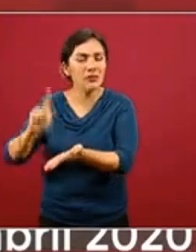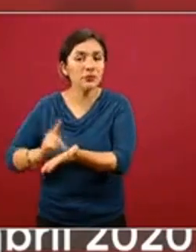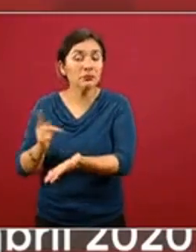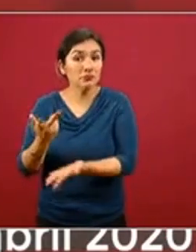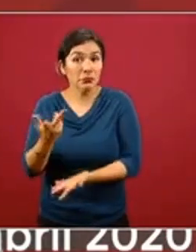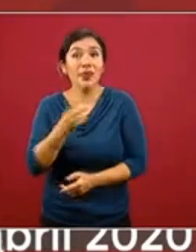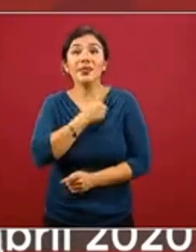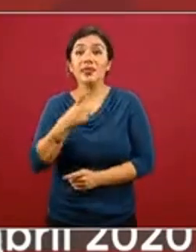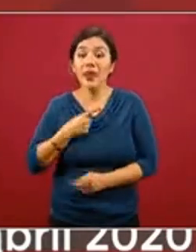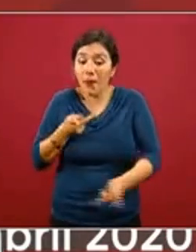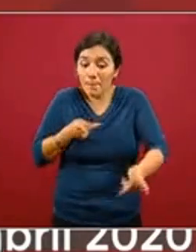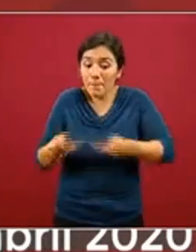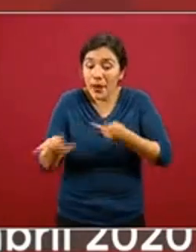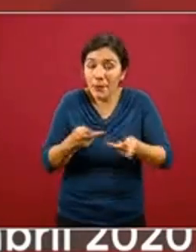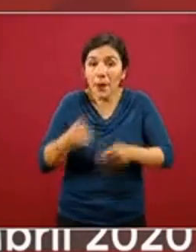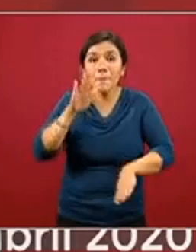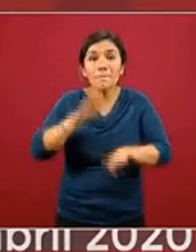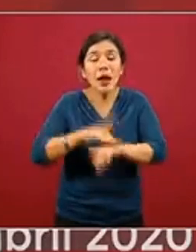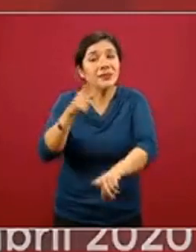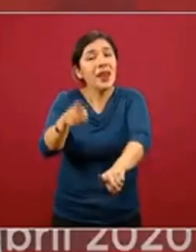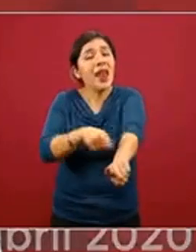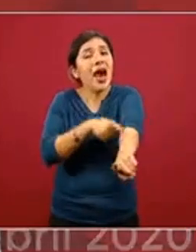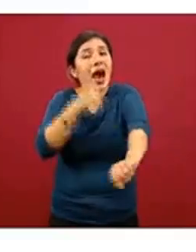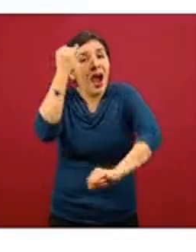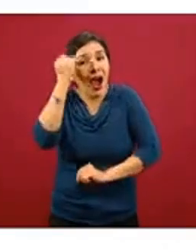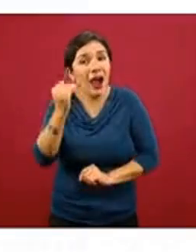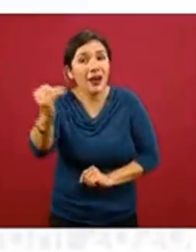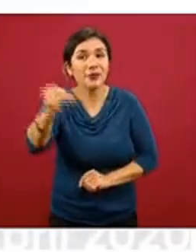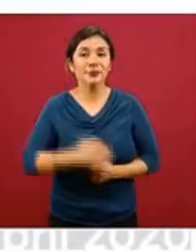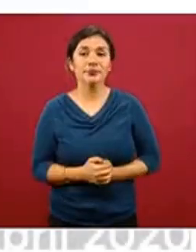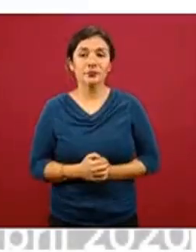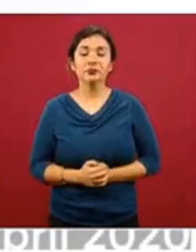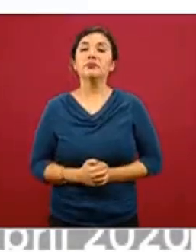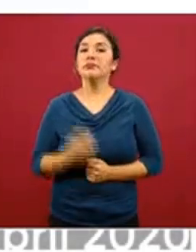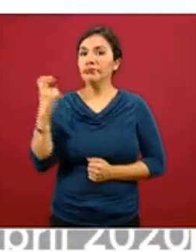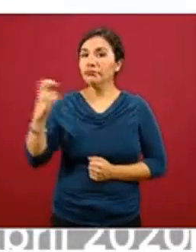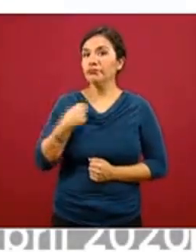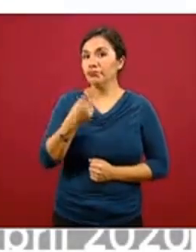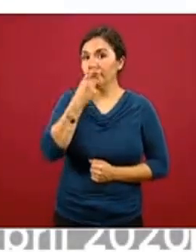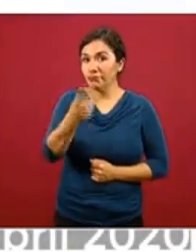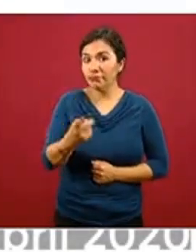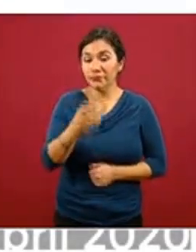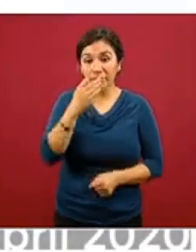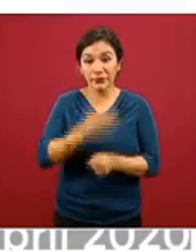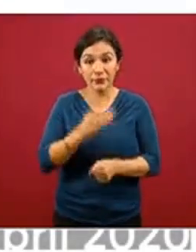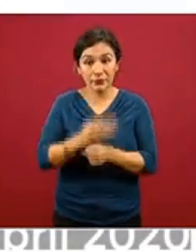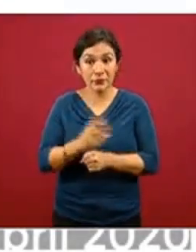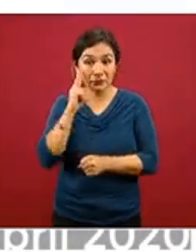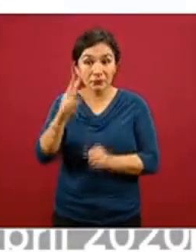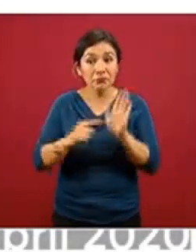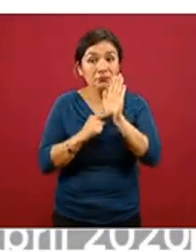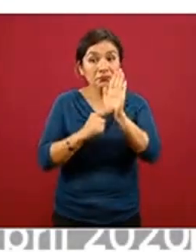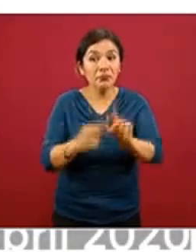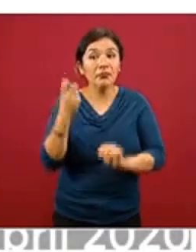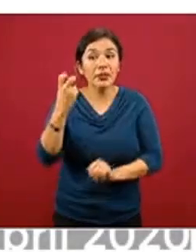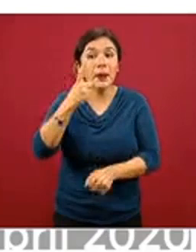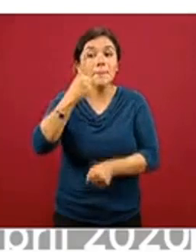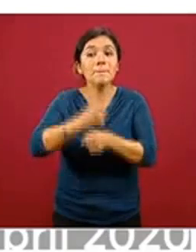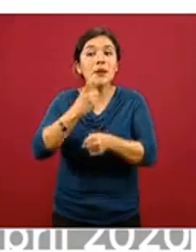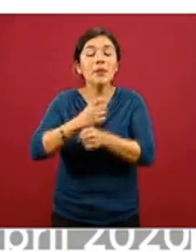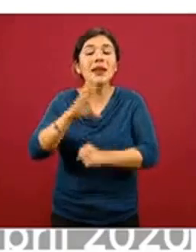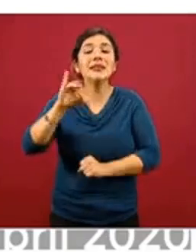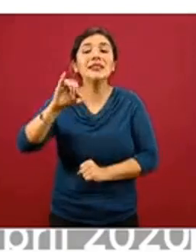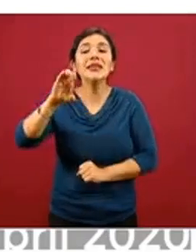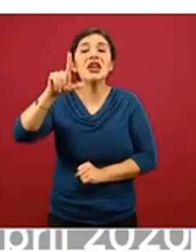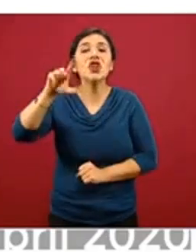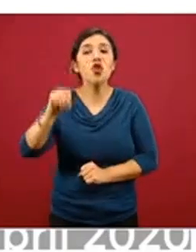ocasiones, debemos estar preparados para una epidemia larga. Y aquí dejo en claro, estamos proyectando este primer ciclo